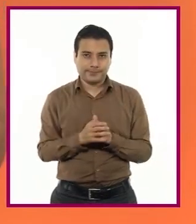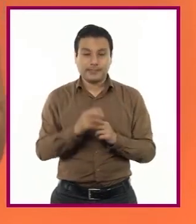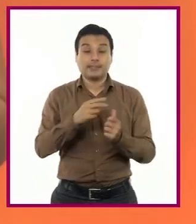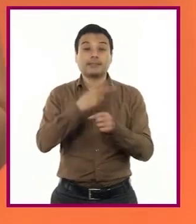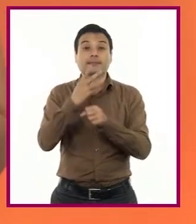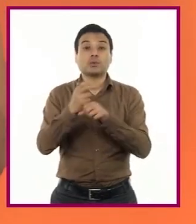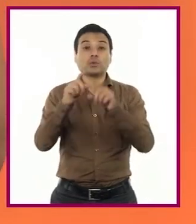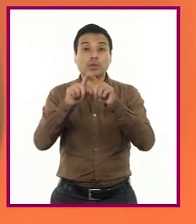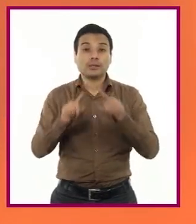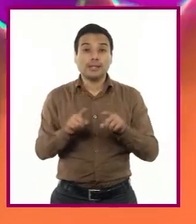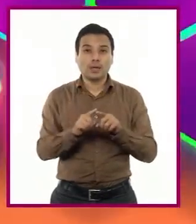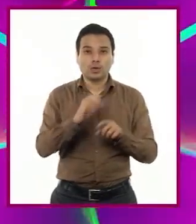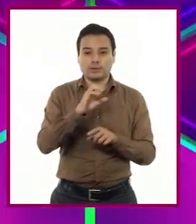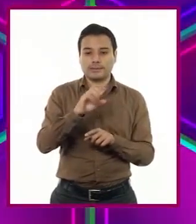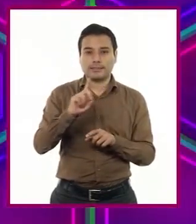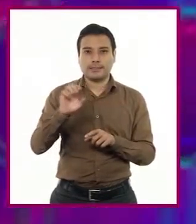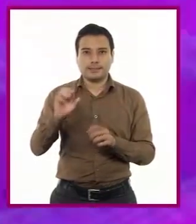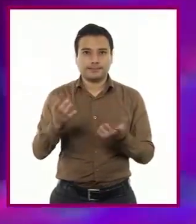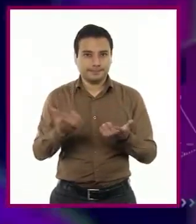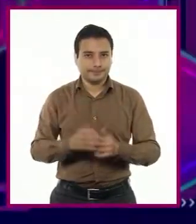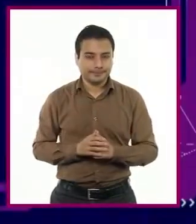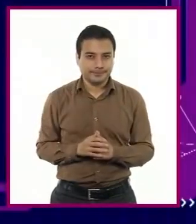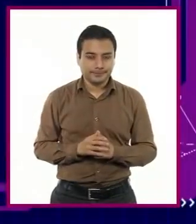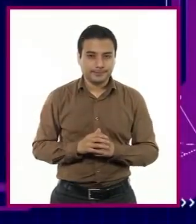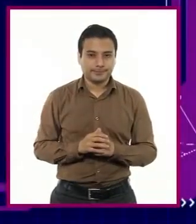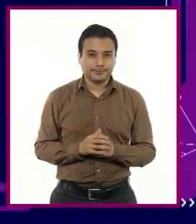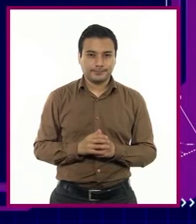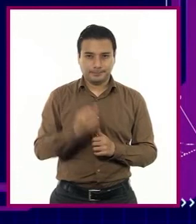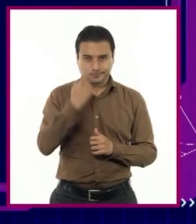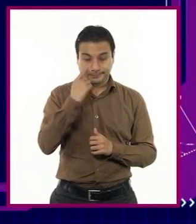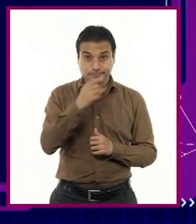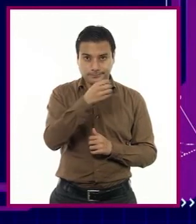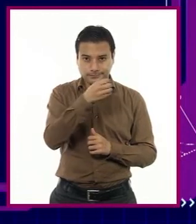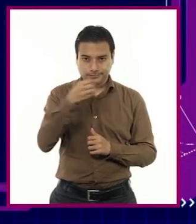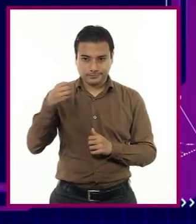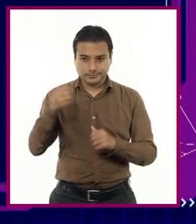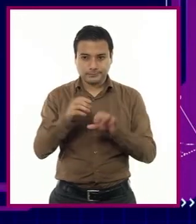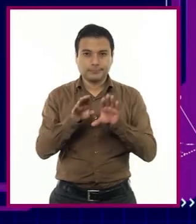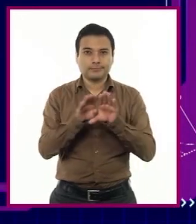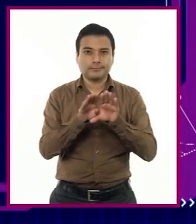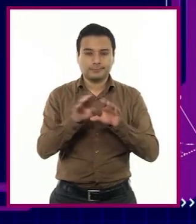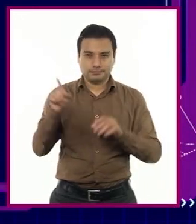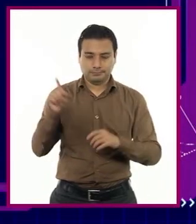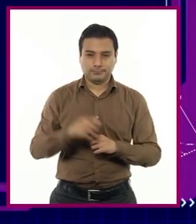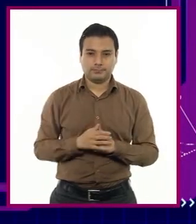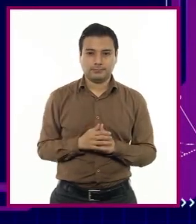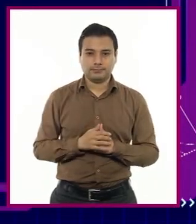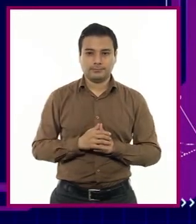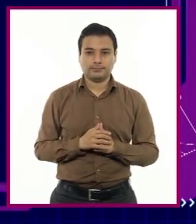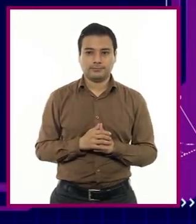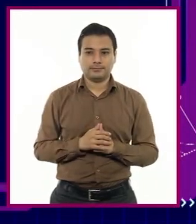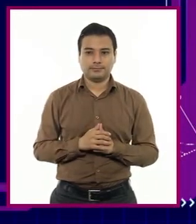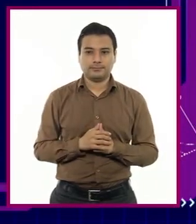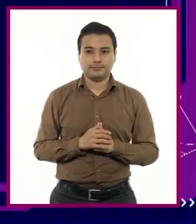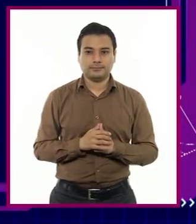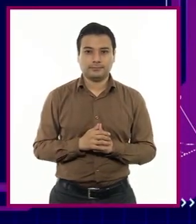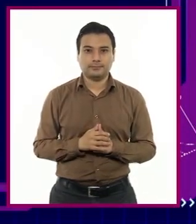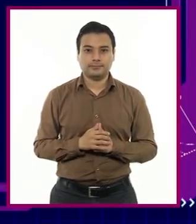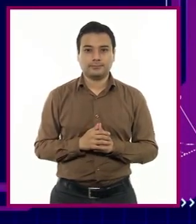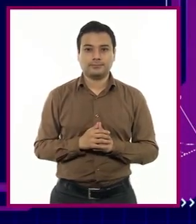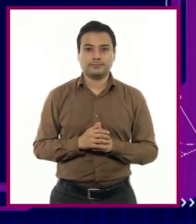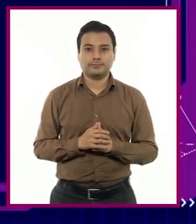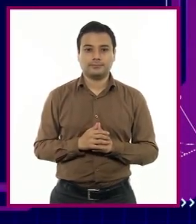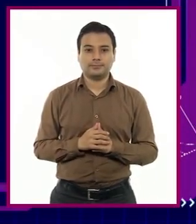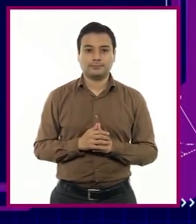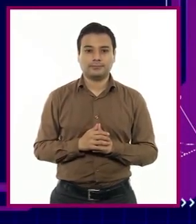segundo triángulo CDE. Organicemos la información que la imagen nos proporciona. Del triángulo ABC,